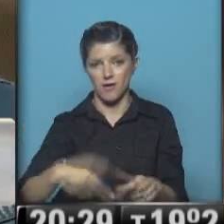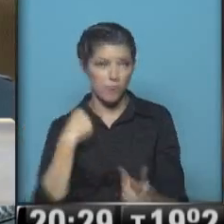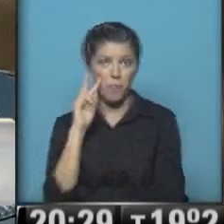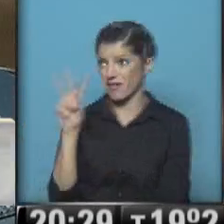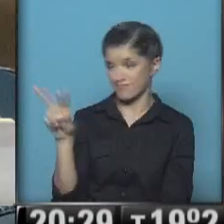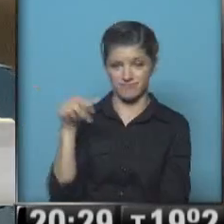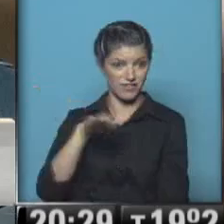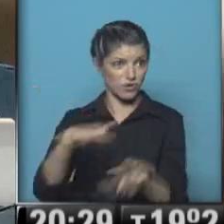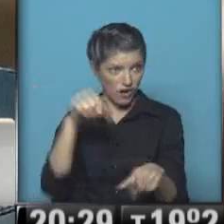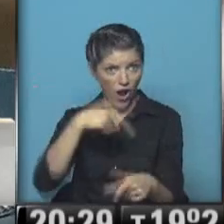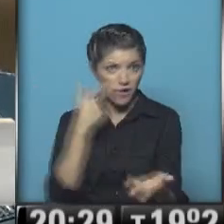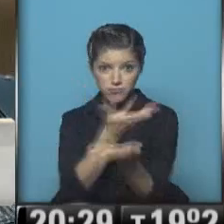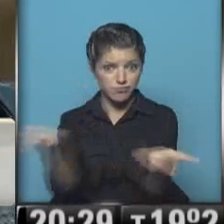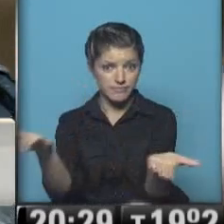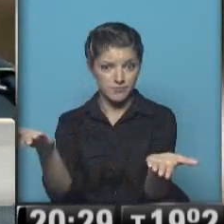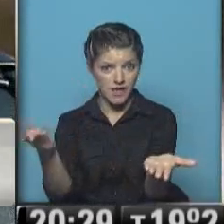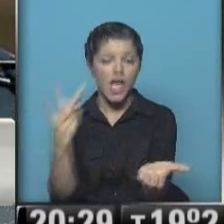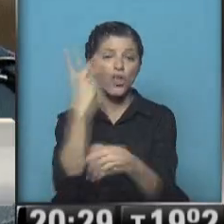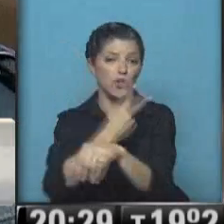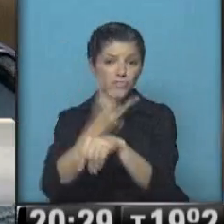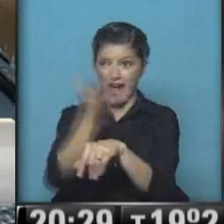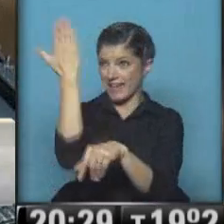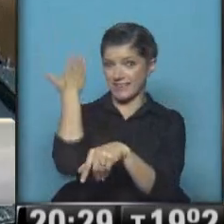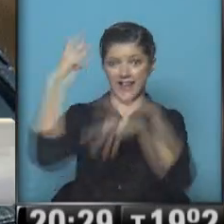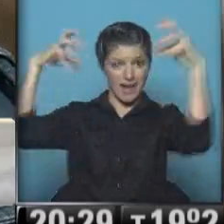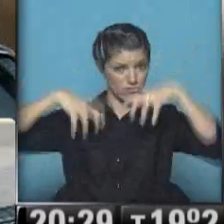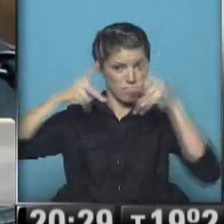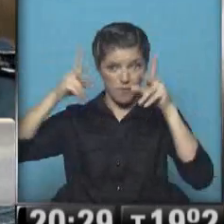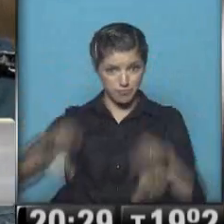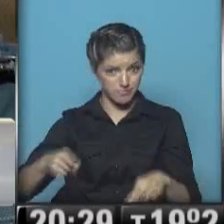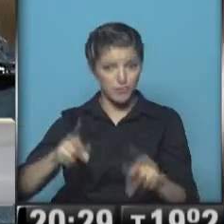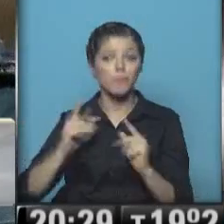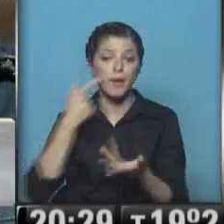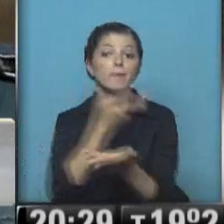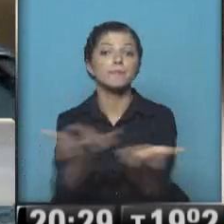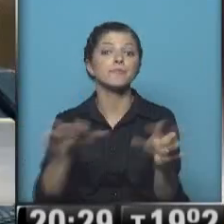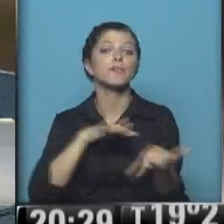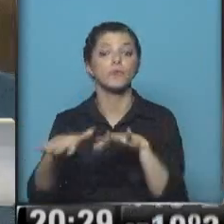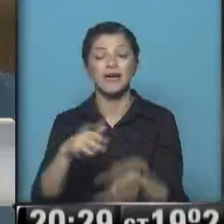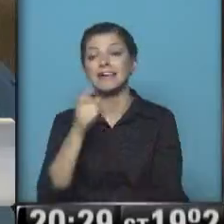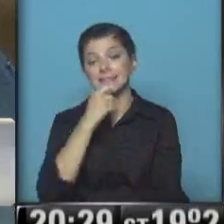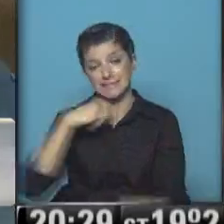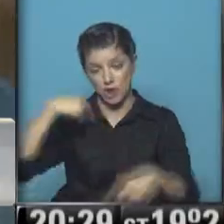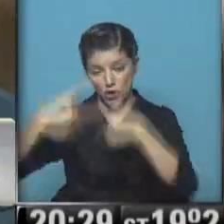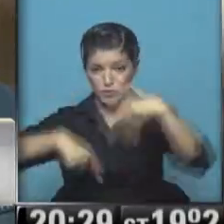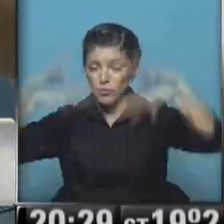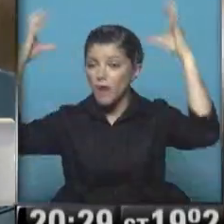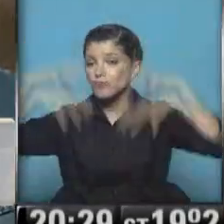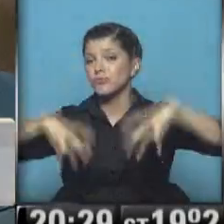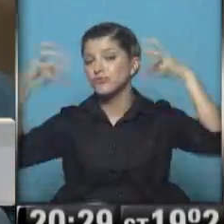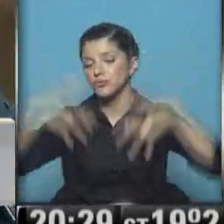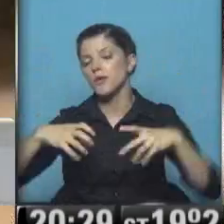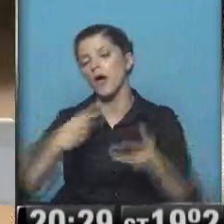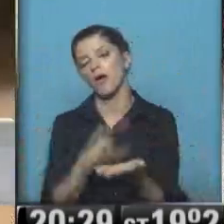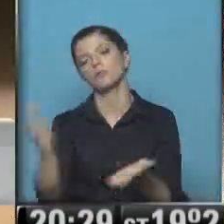la situación ahora y hace más o menos 2 horas que dejó de llover. Si llega a llover de nuevo, no pasa, se cierra